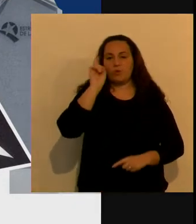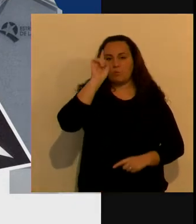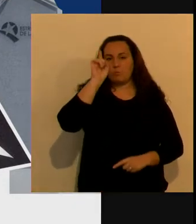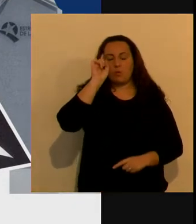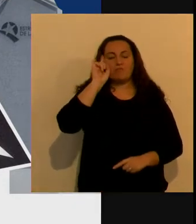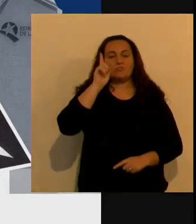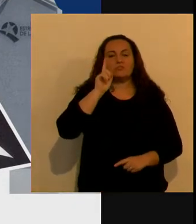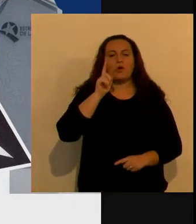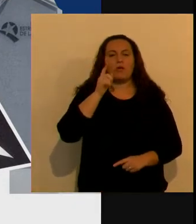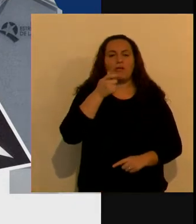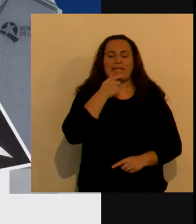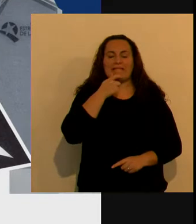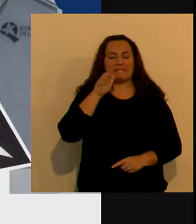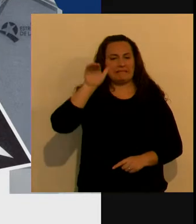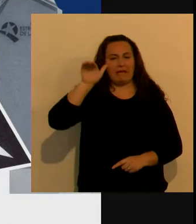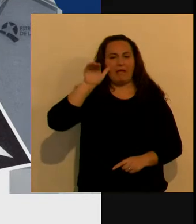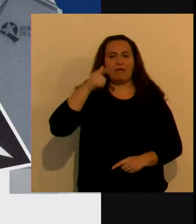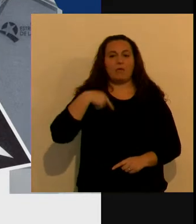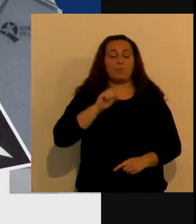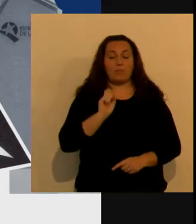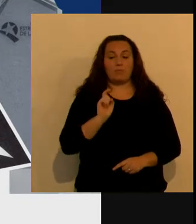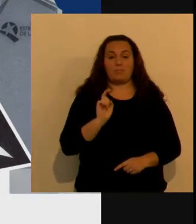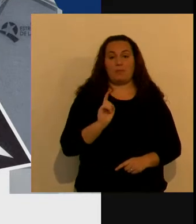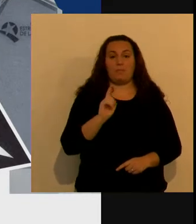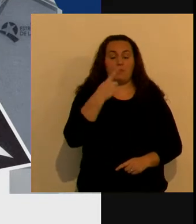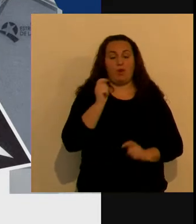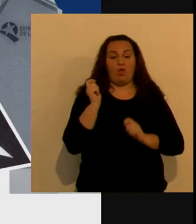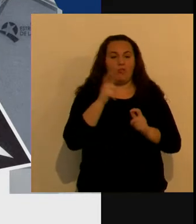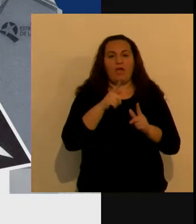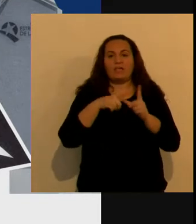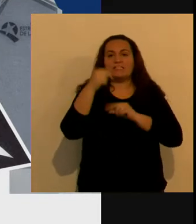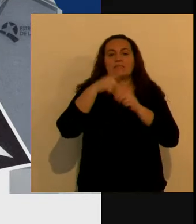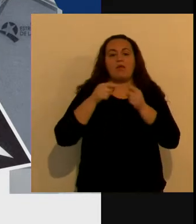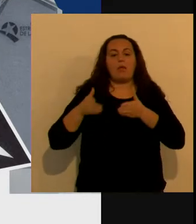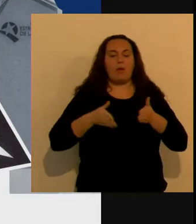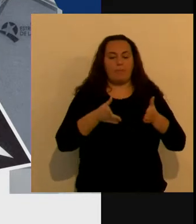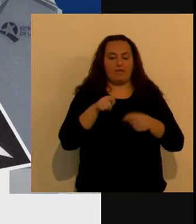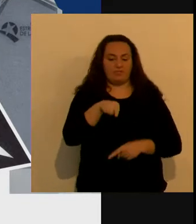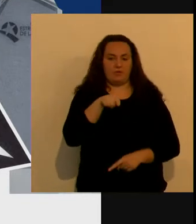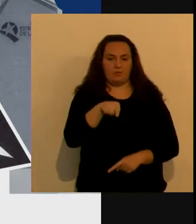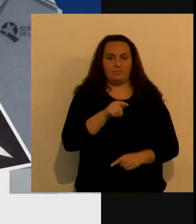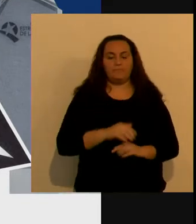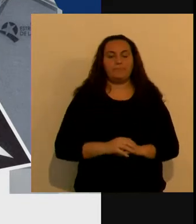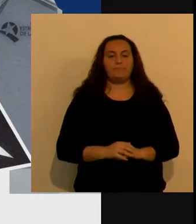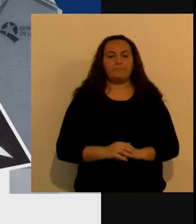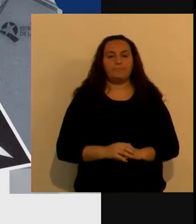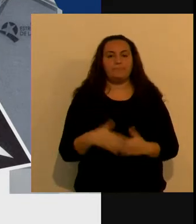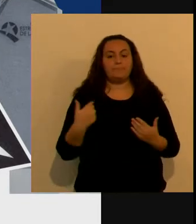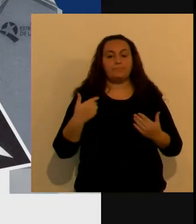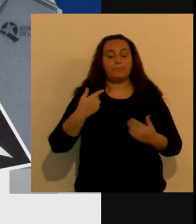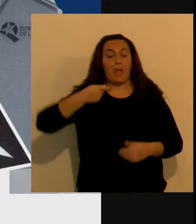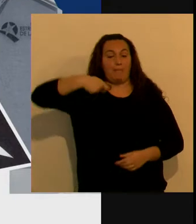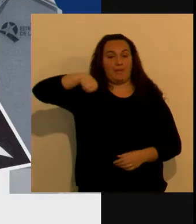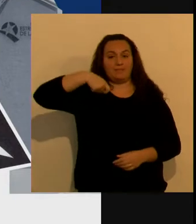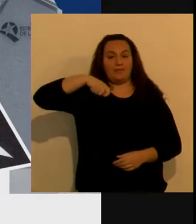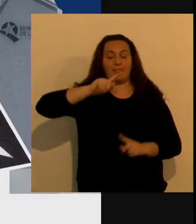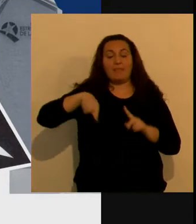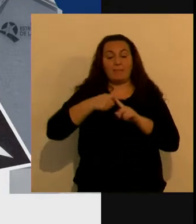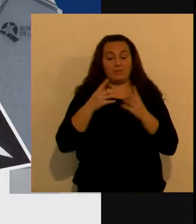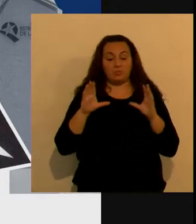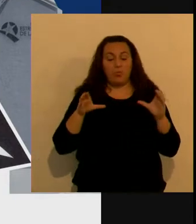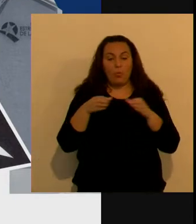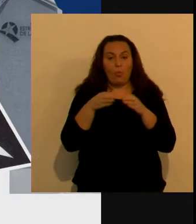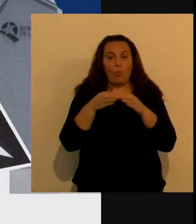Hawking como primer titular de una estrella en dicho paseo. La Presidencia y la Junta